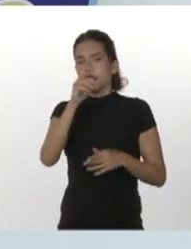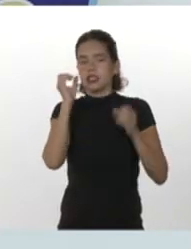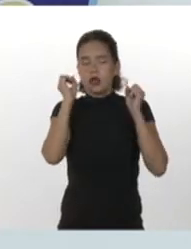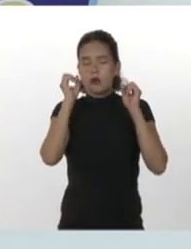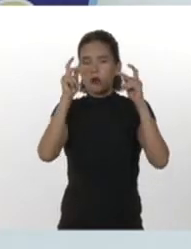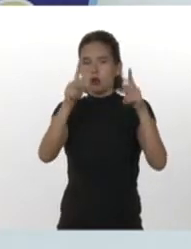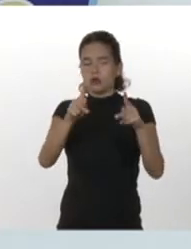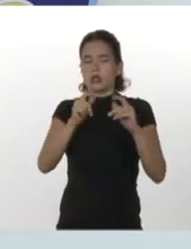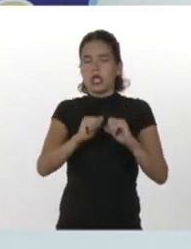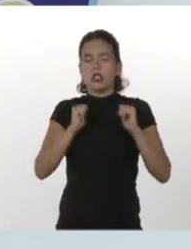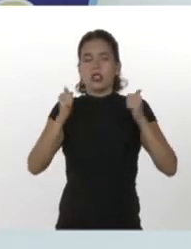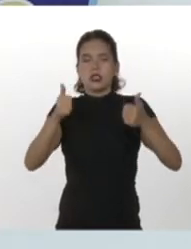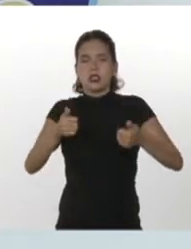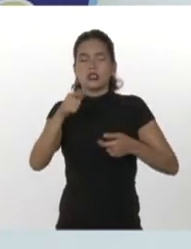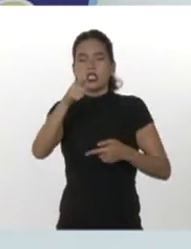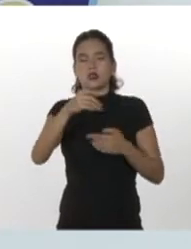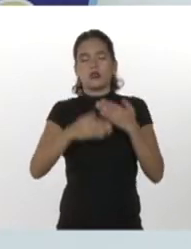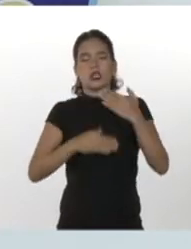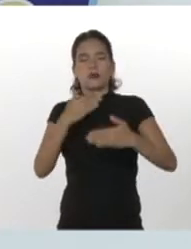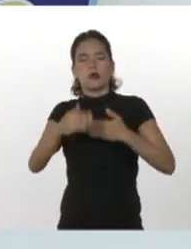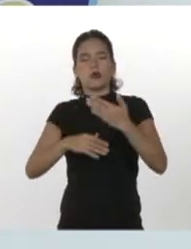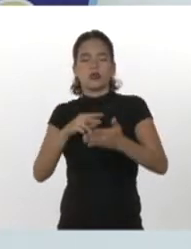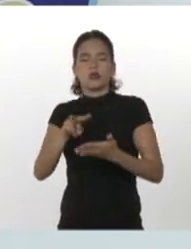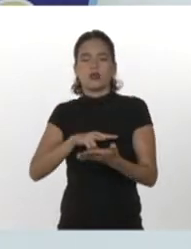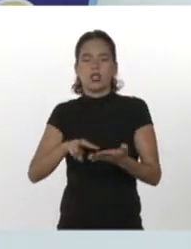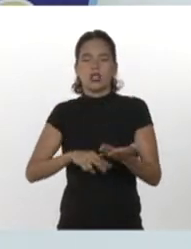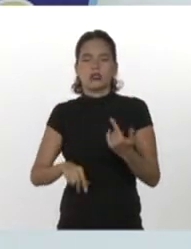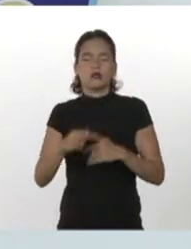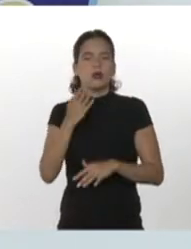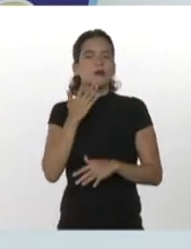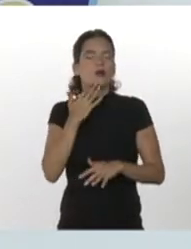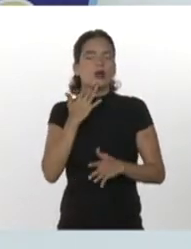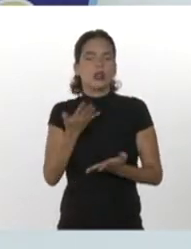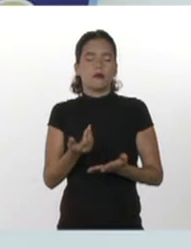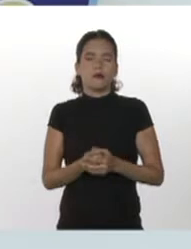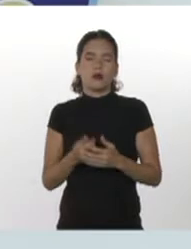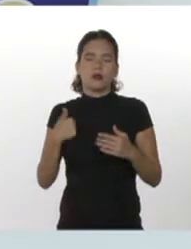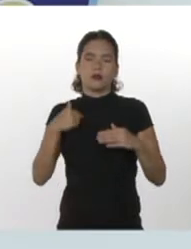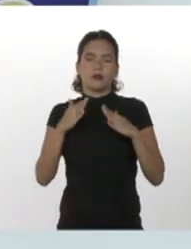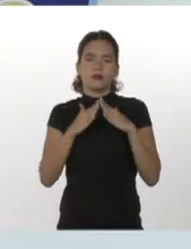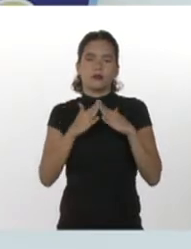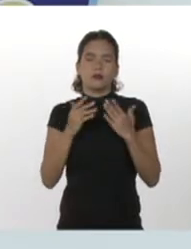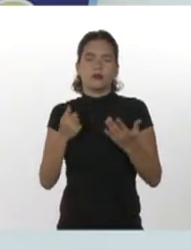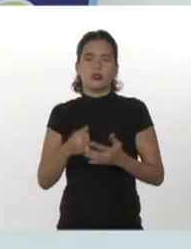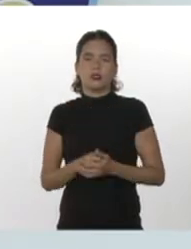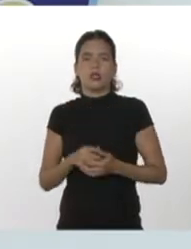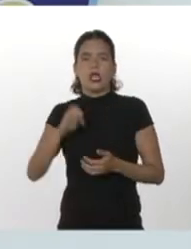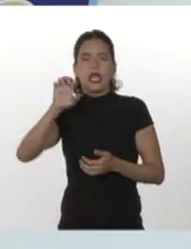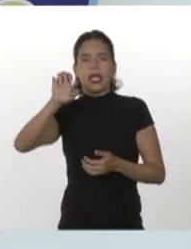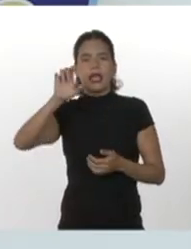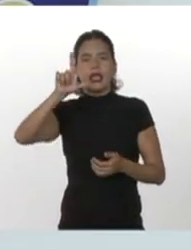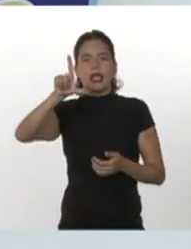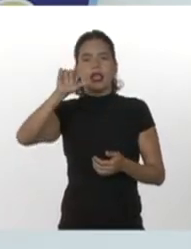oportunidad de iniciación del proceso de la lectura. Por ejemplo, en mi caso, mi nombre es Eliseti, voy entonces